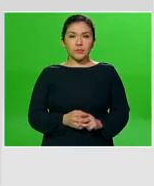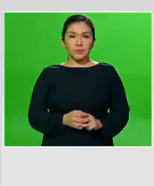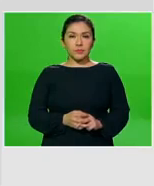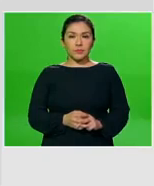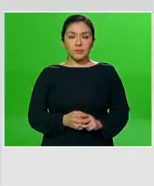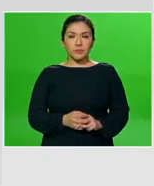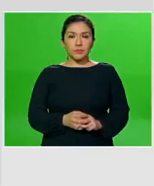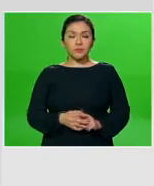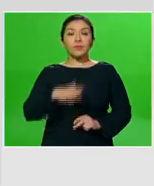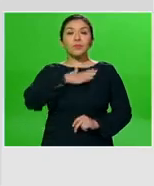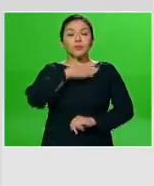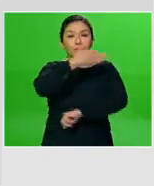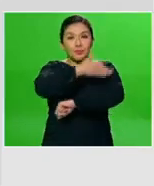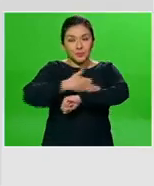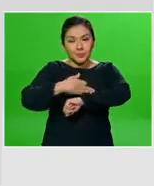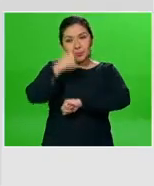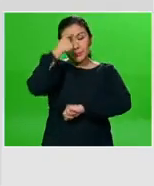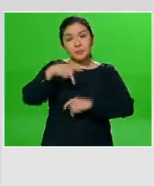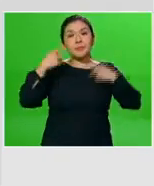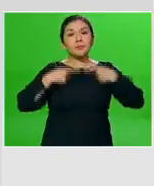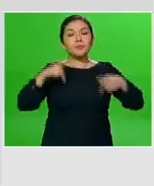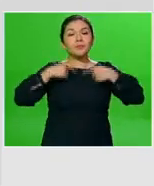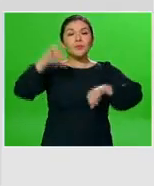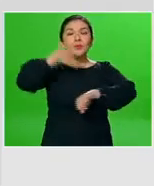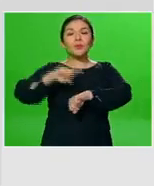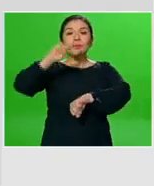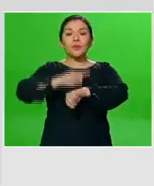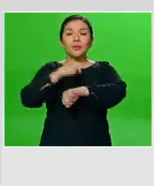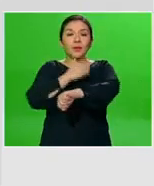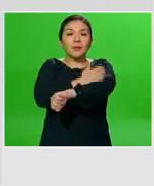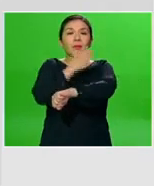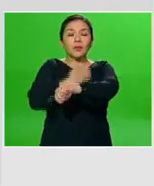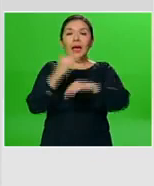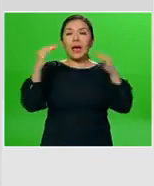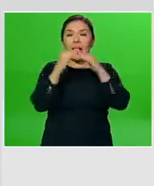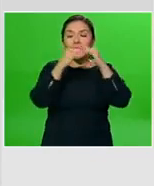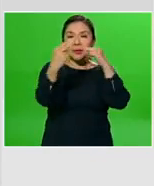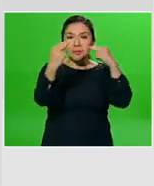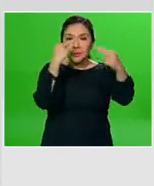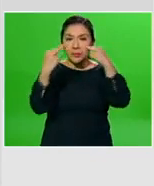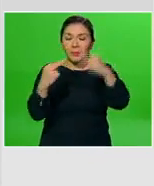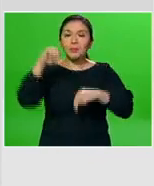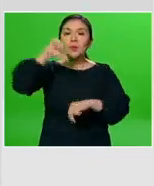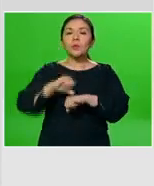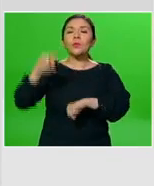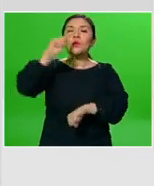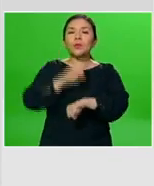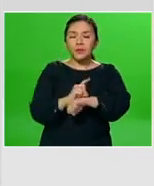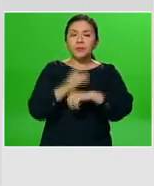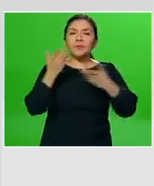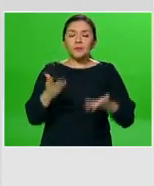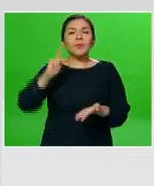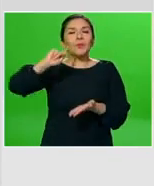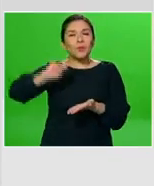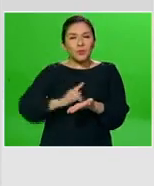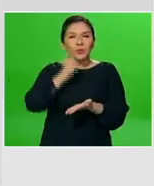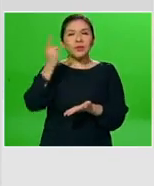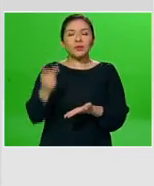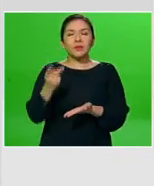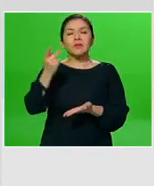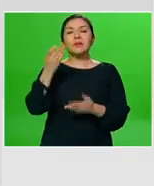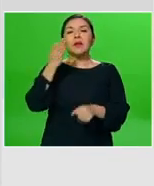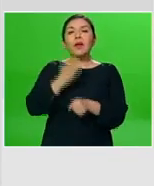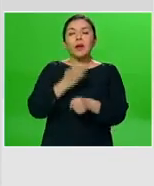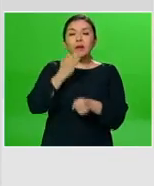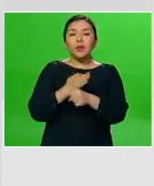muy buenas tardes a quienes nos acompañan desde sus casas el día de hoy y nuevamente vamos a